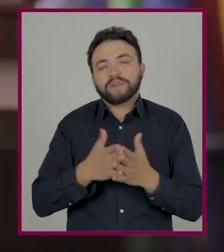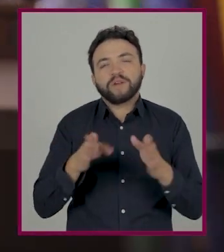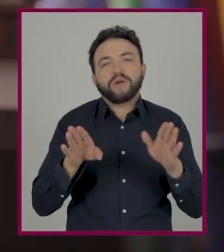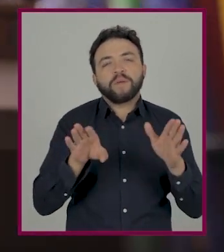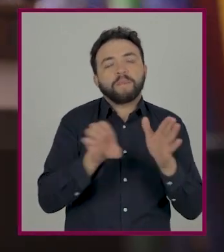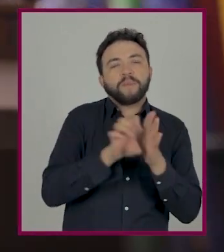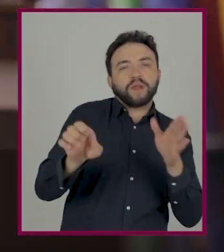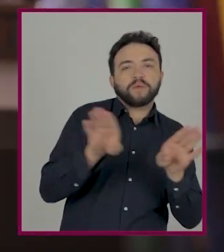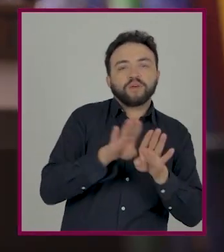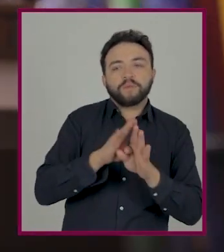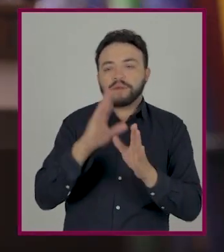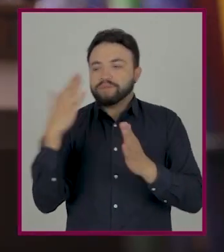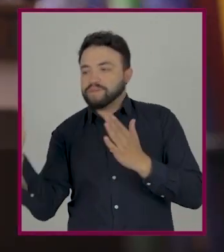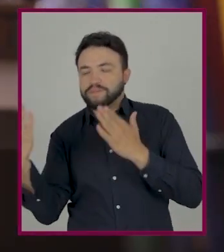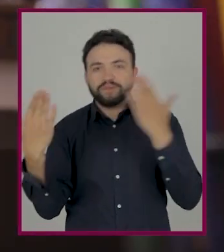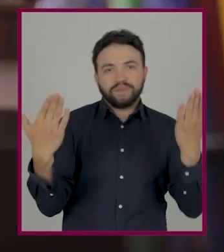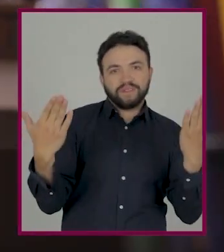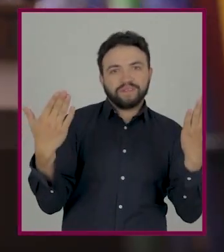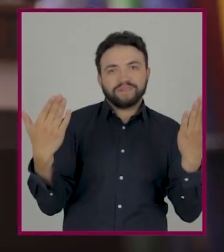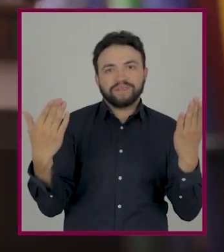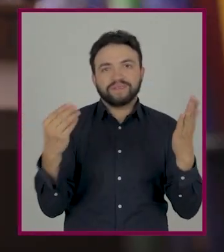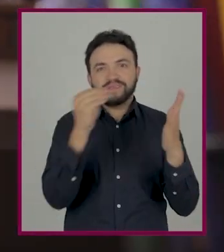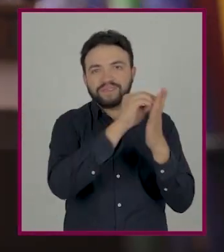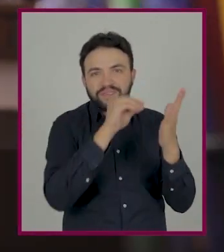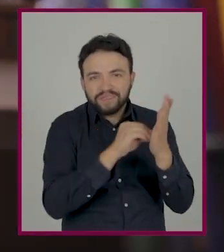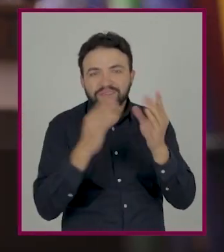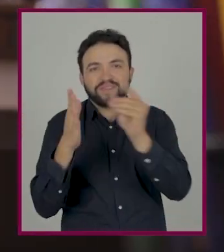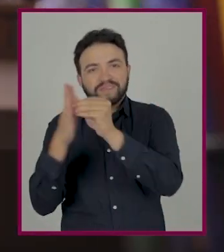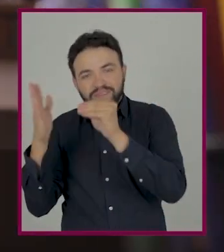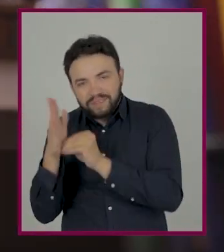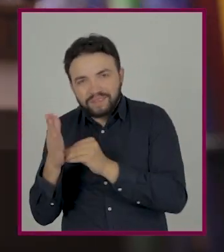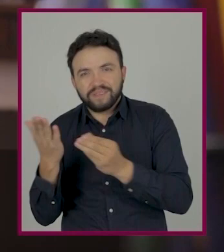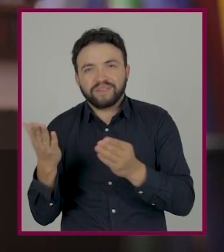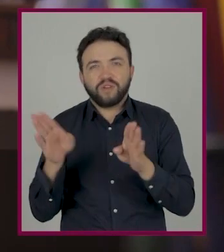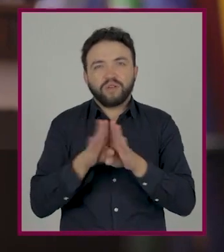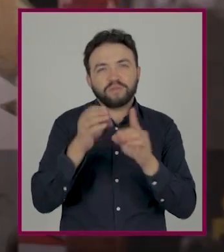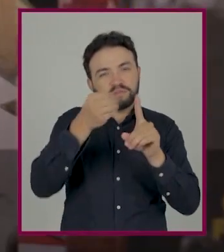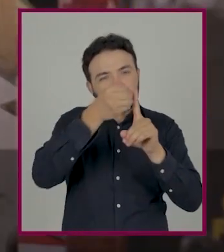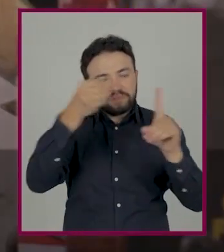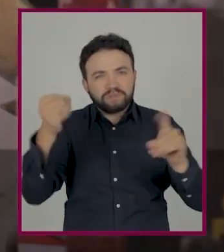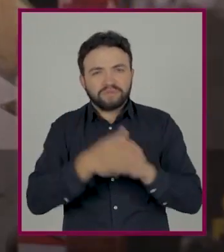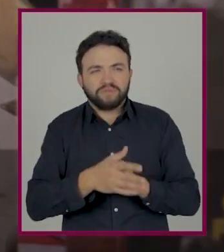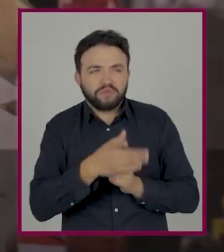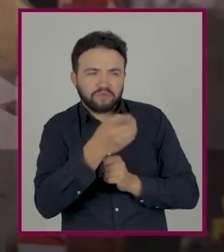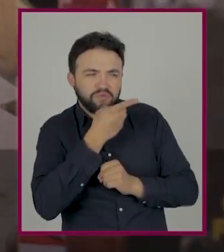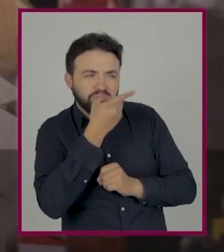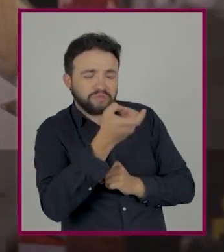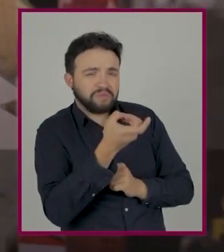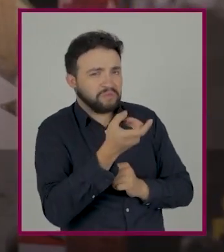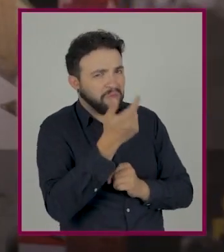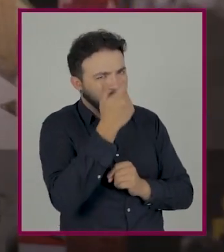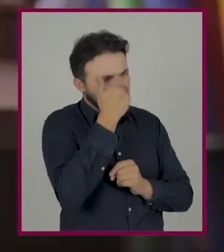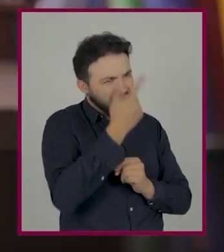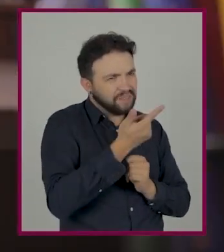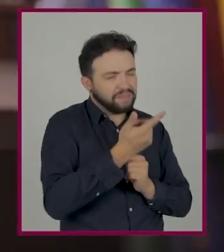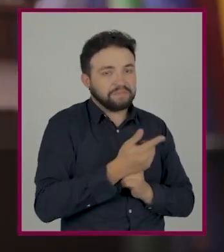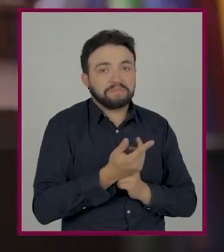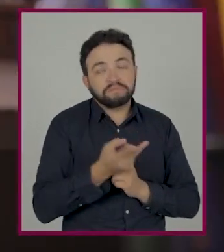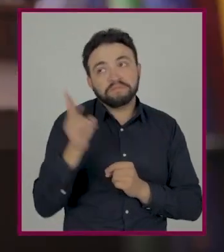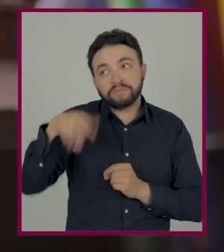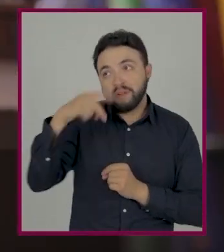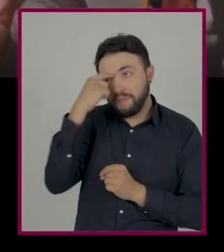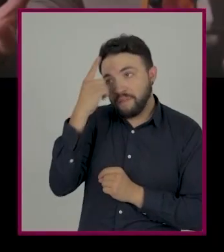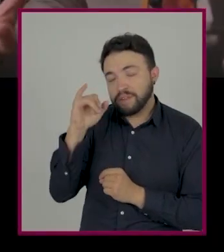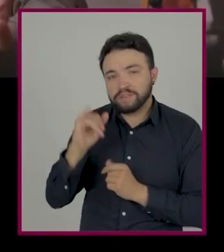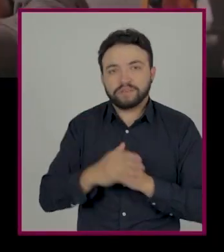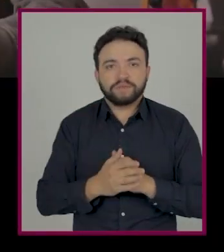cuáles? Comparar datos, ordenar acontecimientos y estructurar información. Por lo que has dicho, se oye muy sencillo. Pues la verdad es